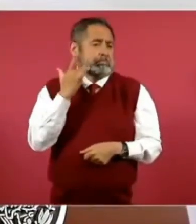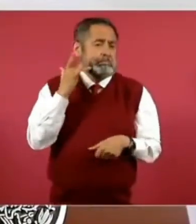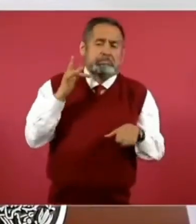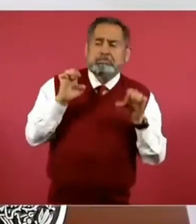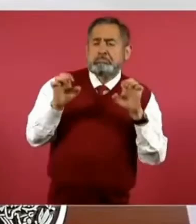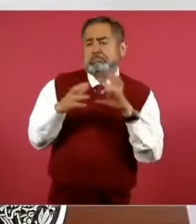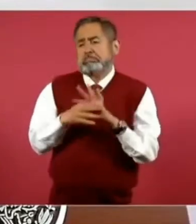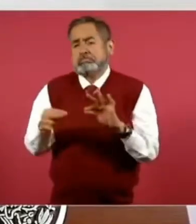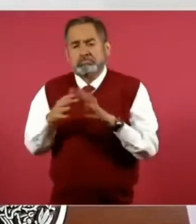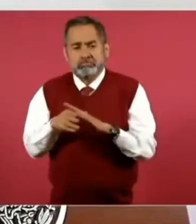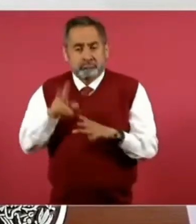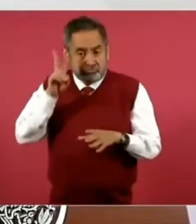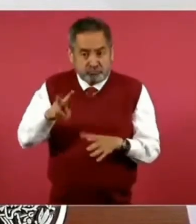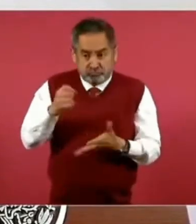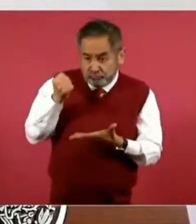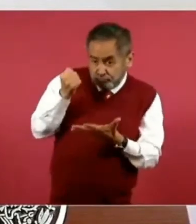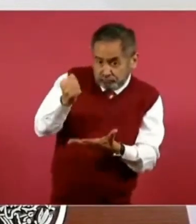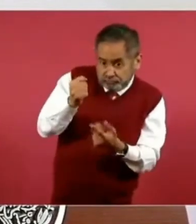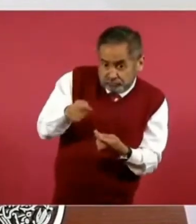no le llegaba a la gente,